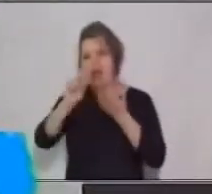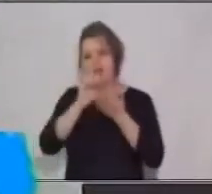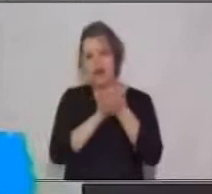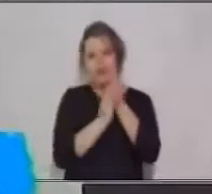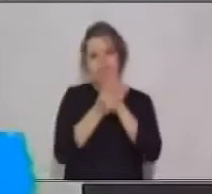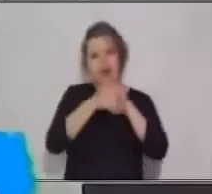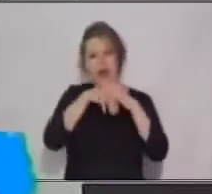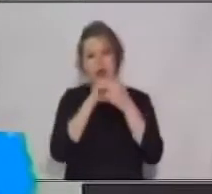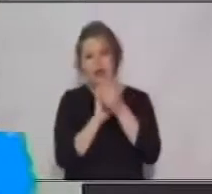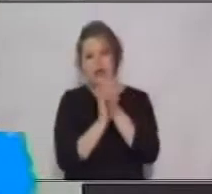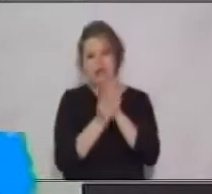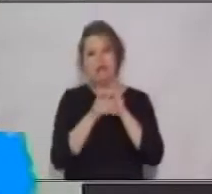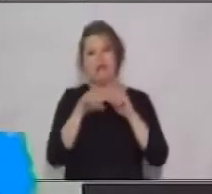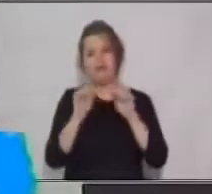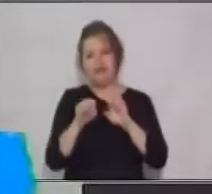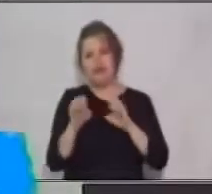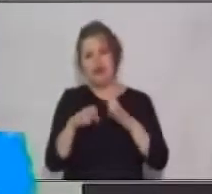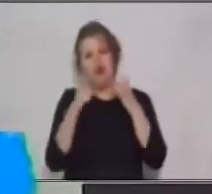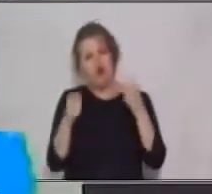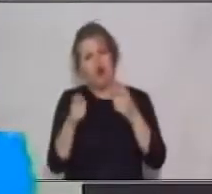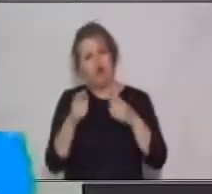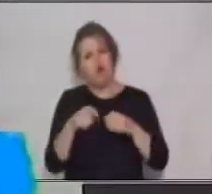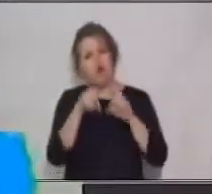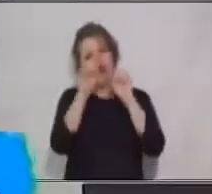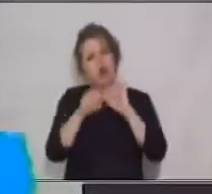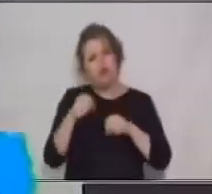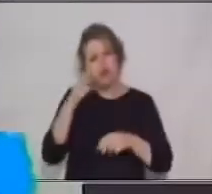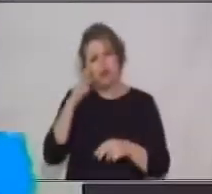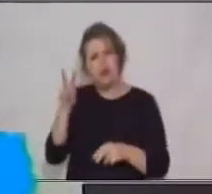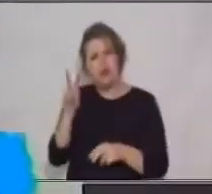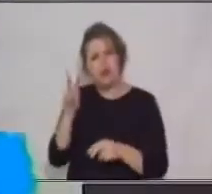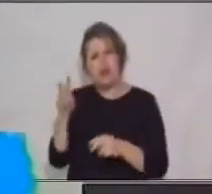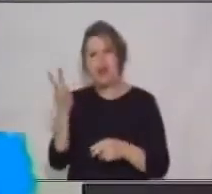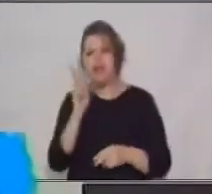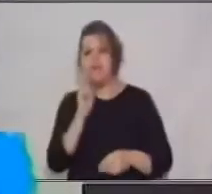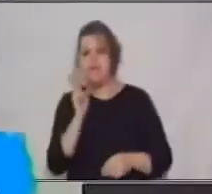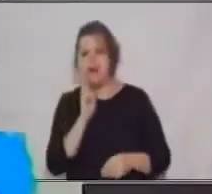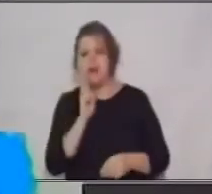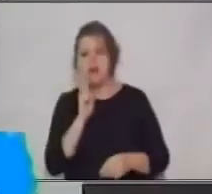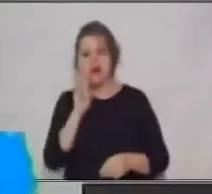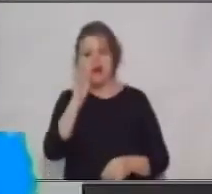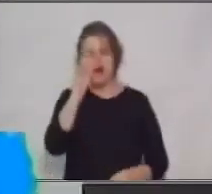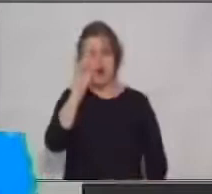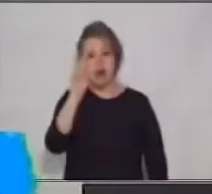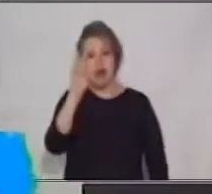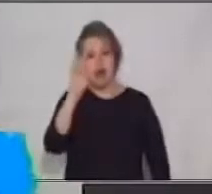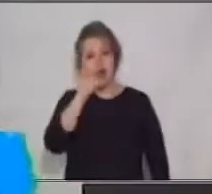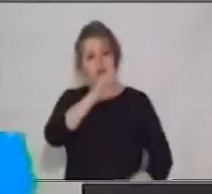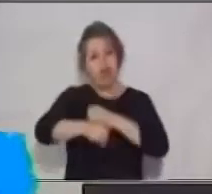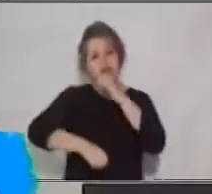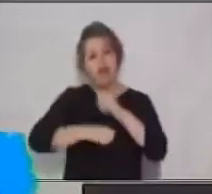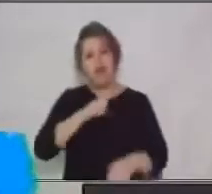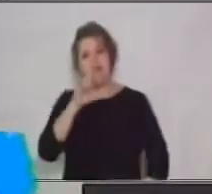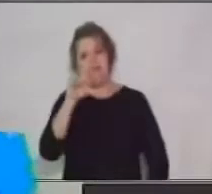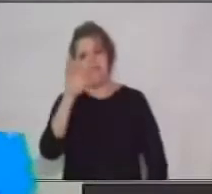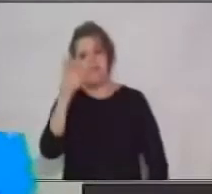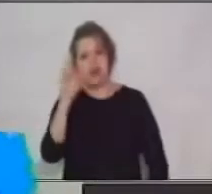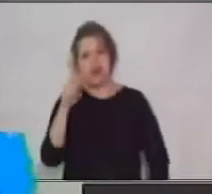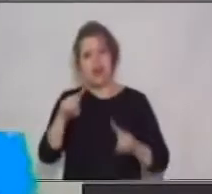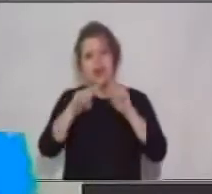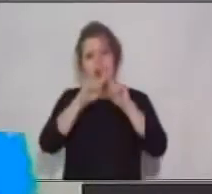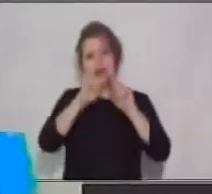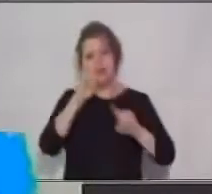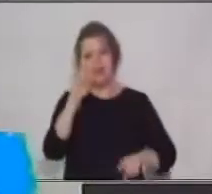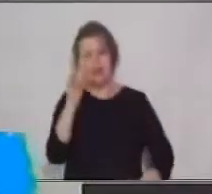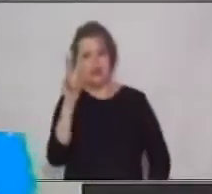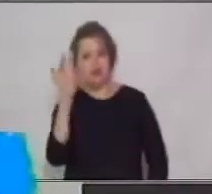lavar. Pero ¿cómo nosotros podemos identificar que es un verbo reflexivo? Porque sabemos que entonces el sujeto está haciendo